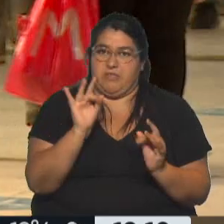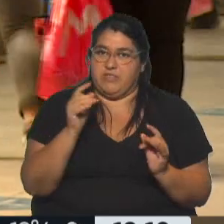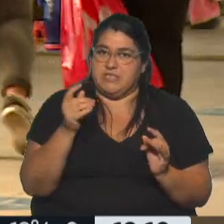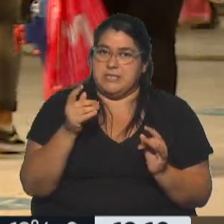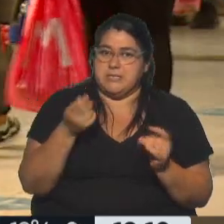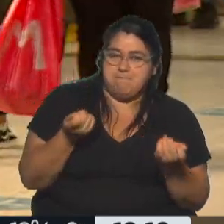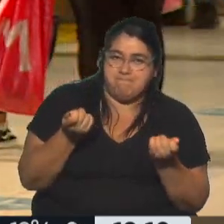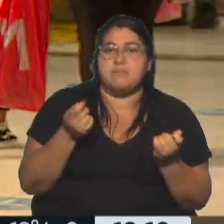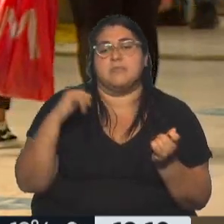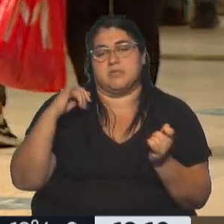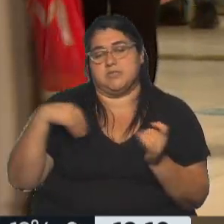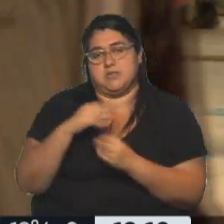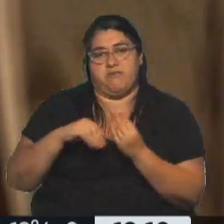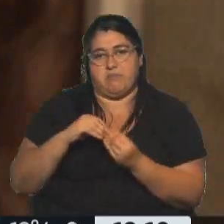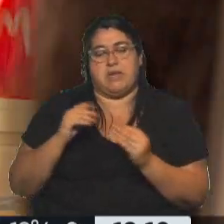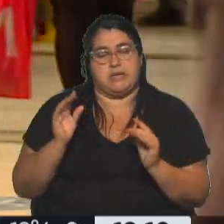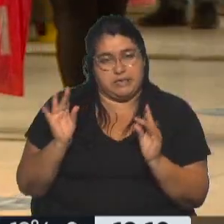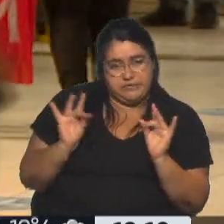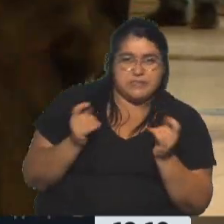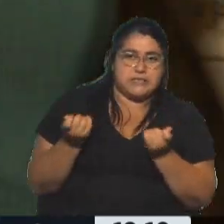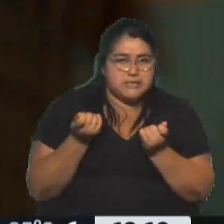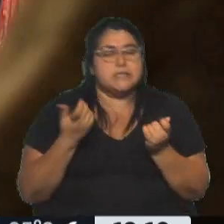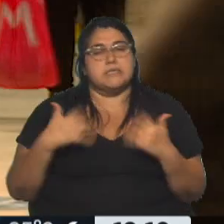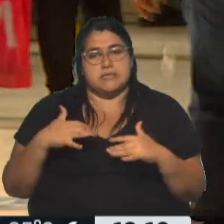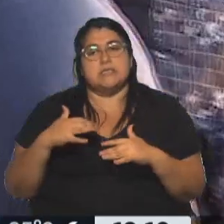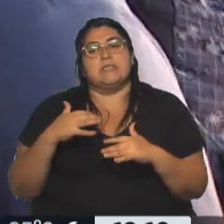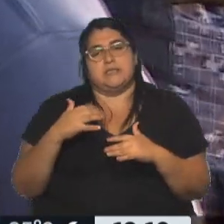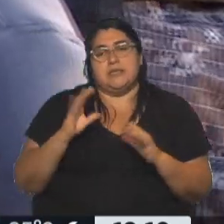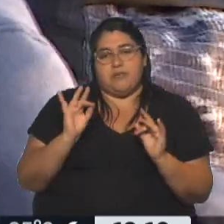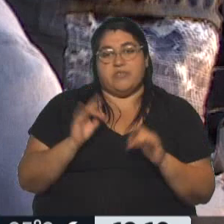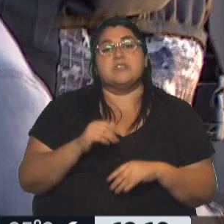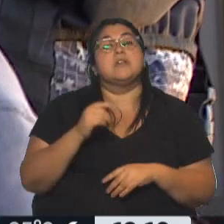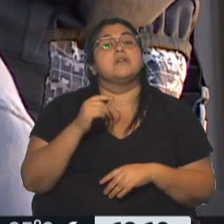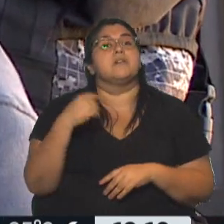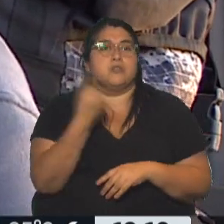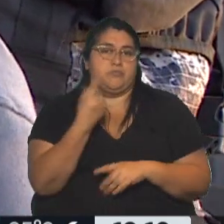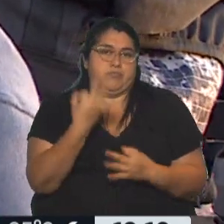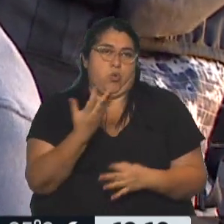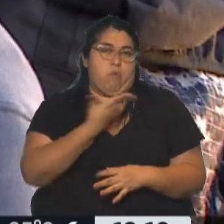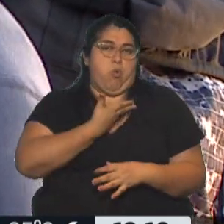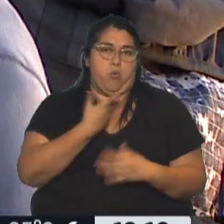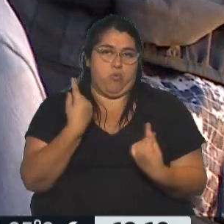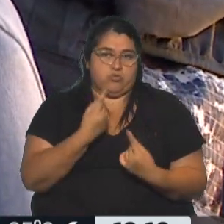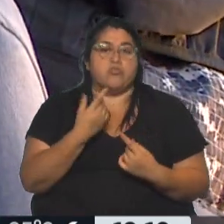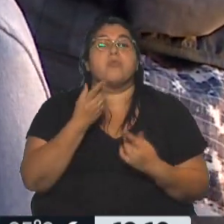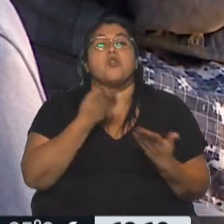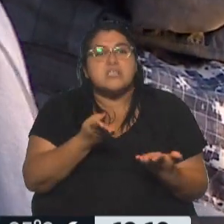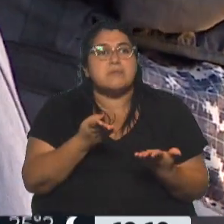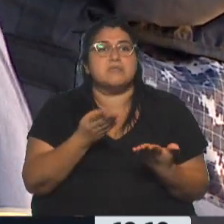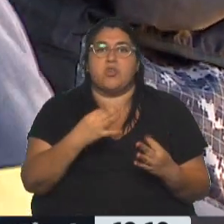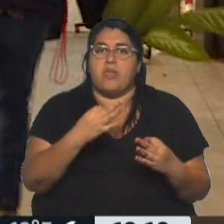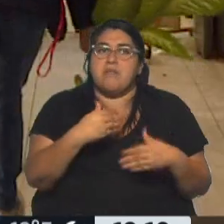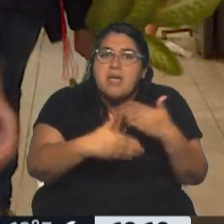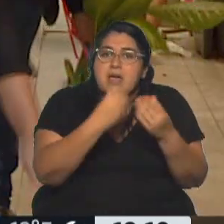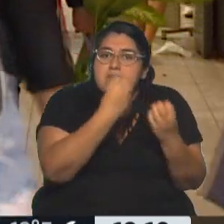con una familia, todo, parece que no, pero está jodido. Afectar va a afectar seguro, pero el tema es que el servicio se tiene que